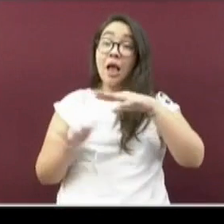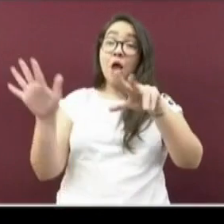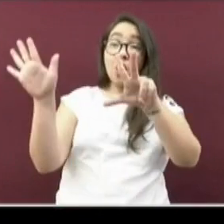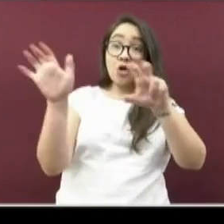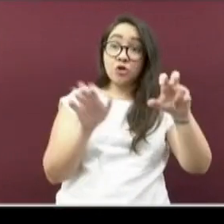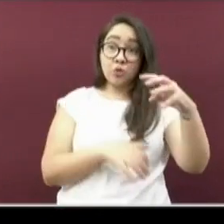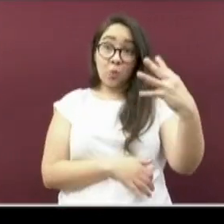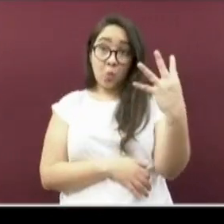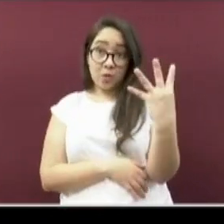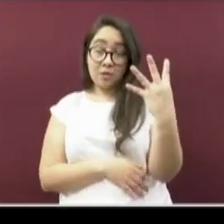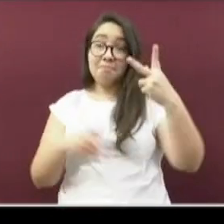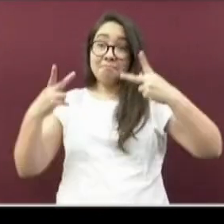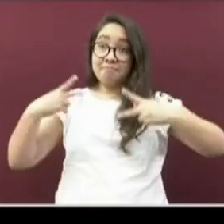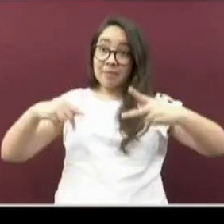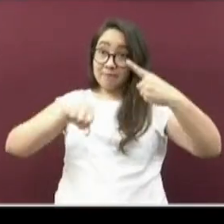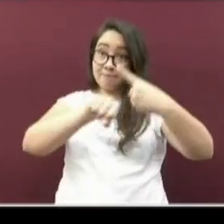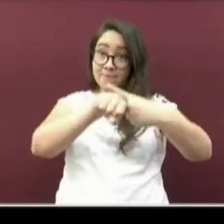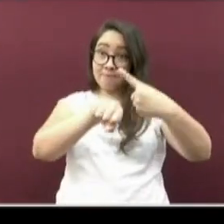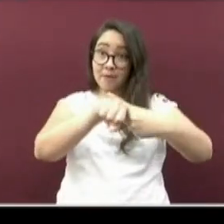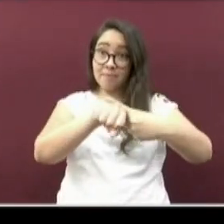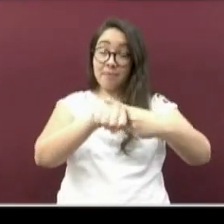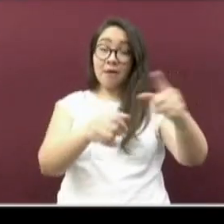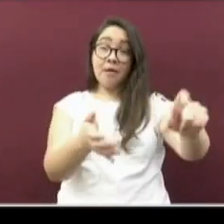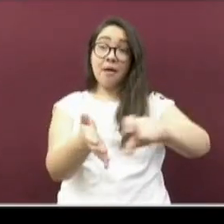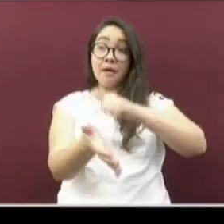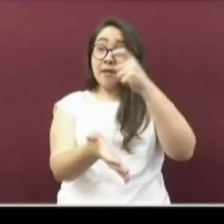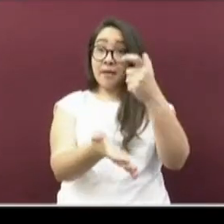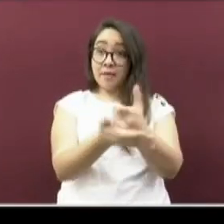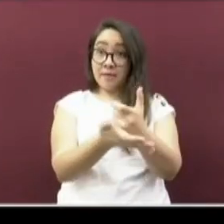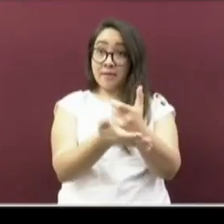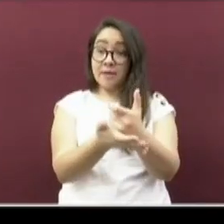804 casos. Jalapa,